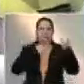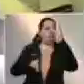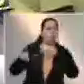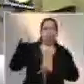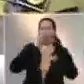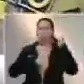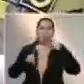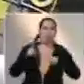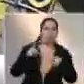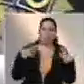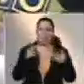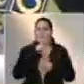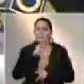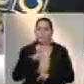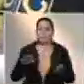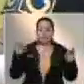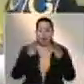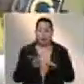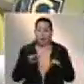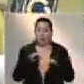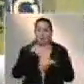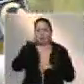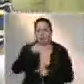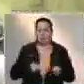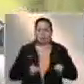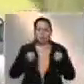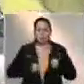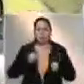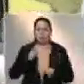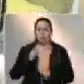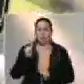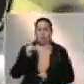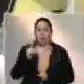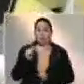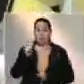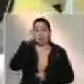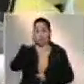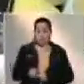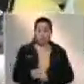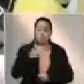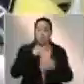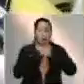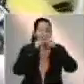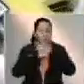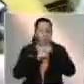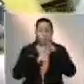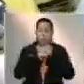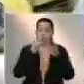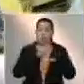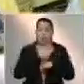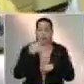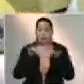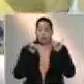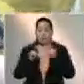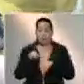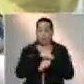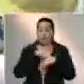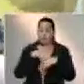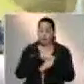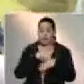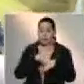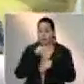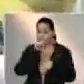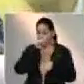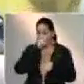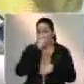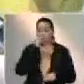nuestras preguntas. Supermercados Cada, los empleados de Supermercados Cada están acá apoyando. Claro, por supuesto, claro, porque el ministro Samán dijo que